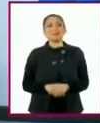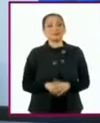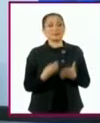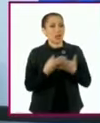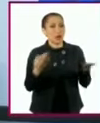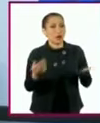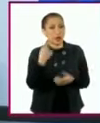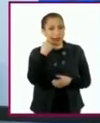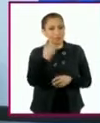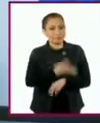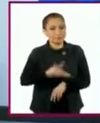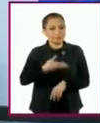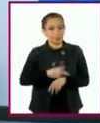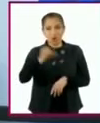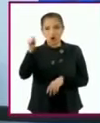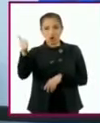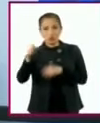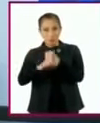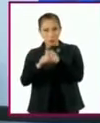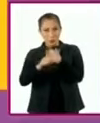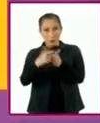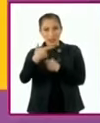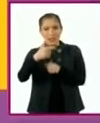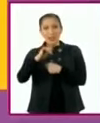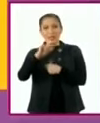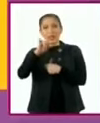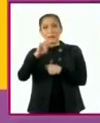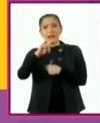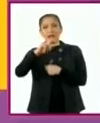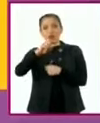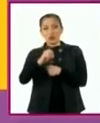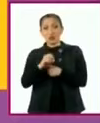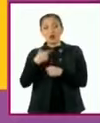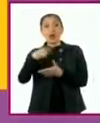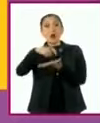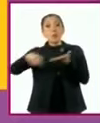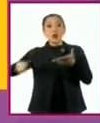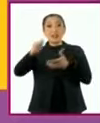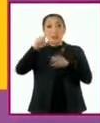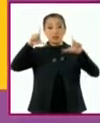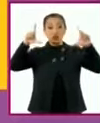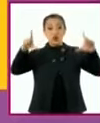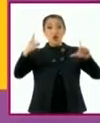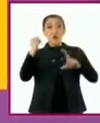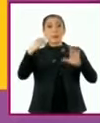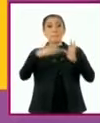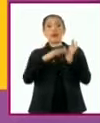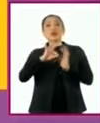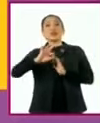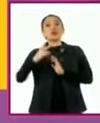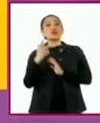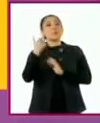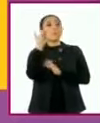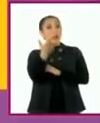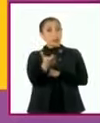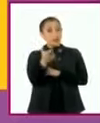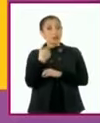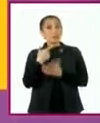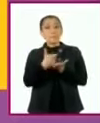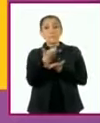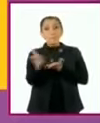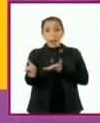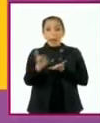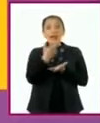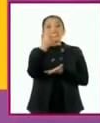Ahora, resolvamos el caso de Gilberto. Gilberto compró la pantalla de 9,048 pesos y la pagará